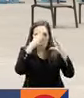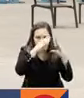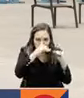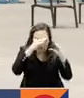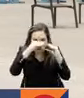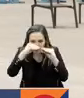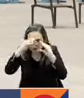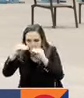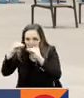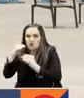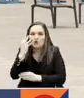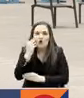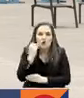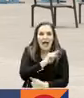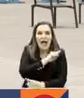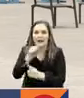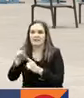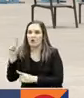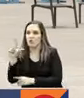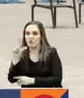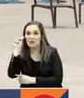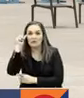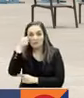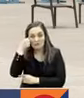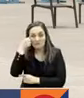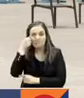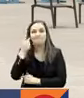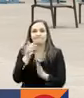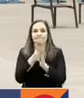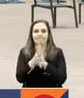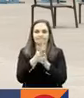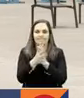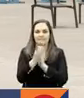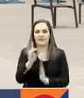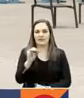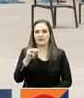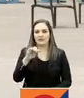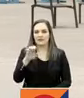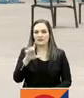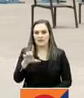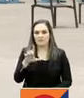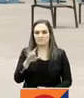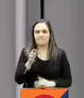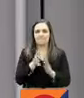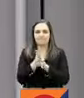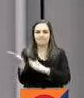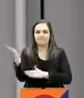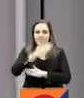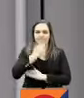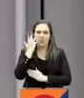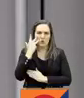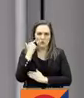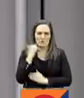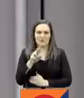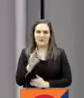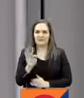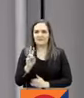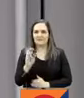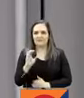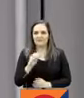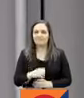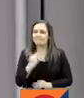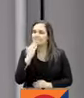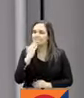de Pascua. Informó Daniel Cañas, RTVC Noticias, Conectados 24/7. Daniel, muchísimas gracias